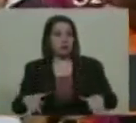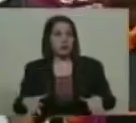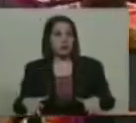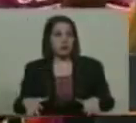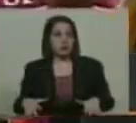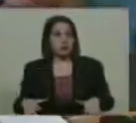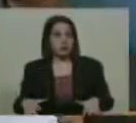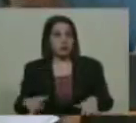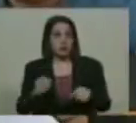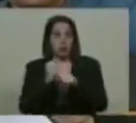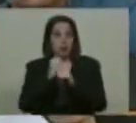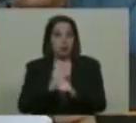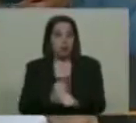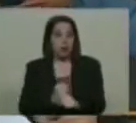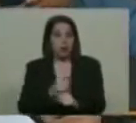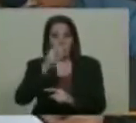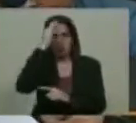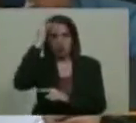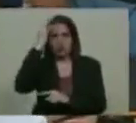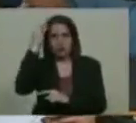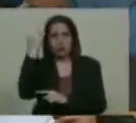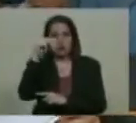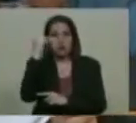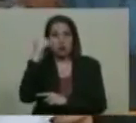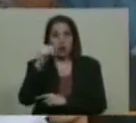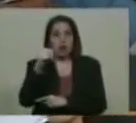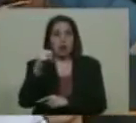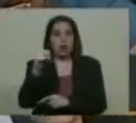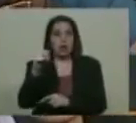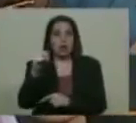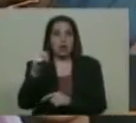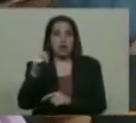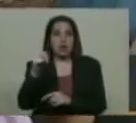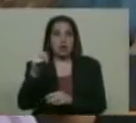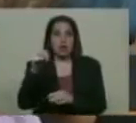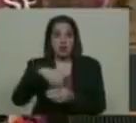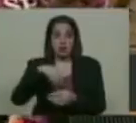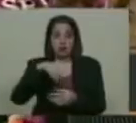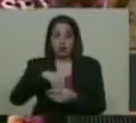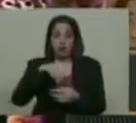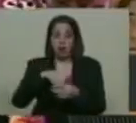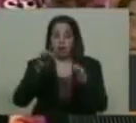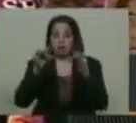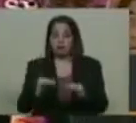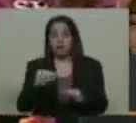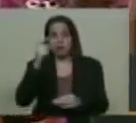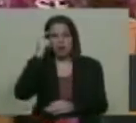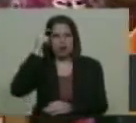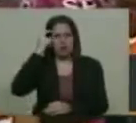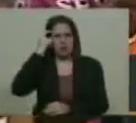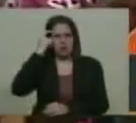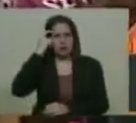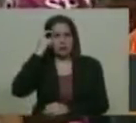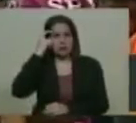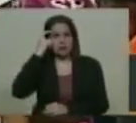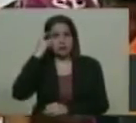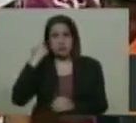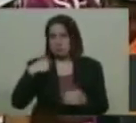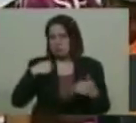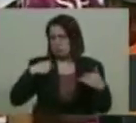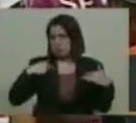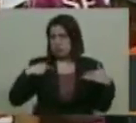Estamos esperando que el Consejo Nacional Electoral fije la fecha de las elecciones. Si fuera por